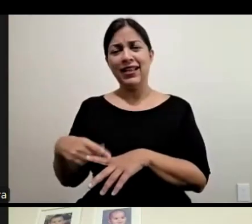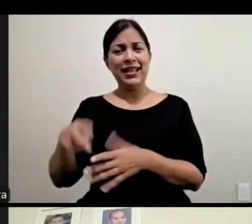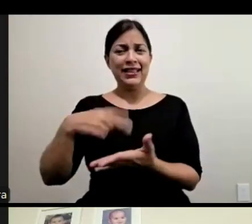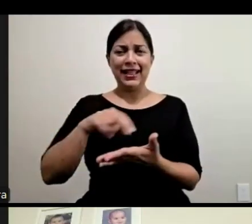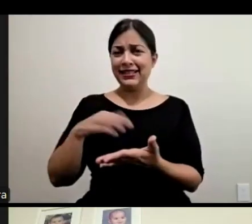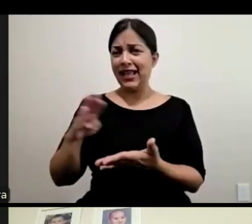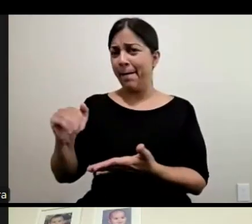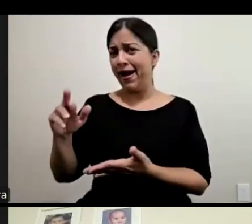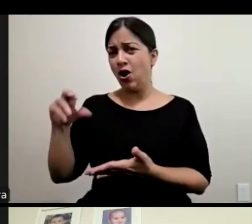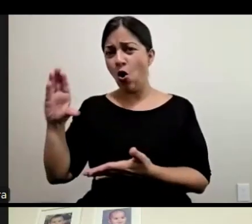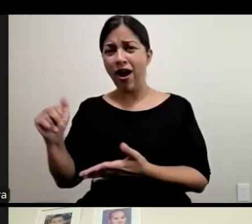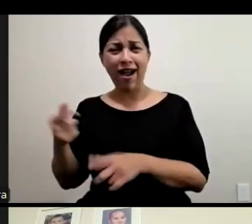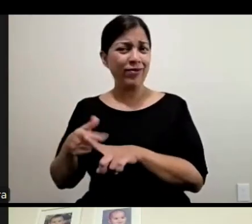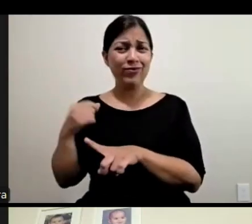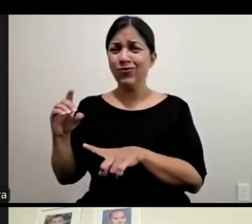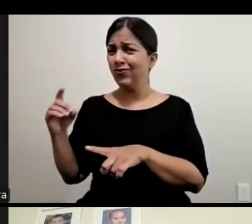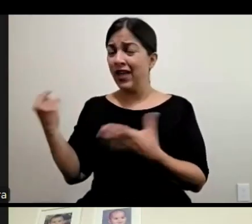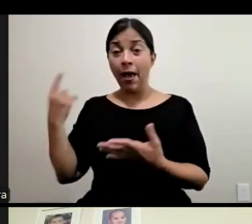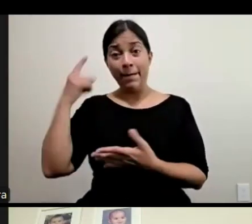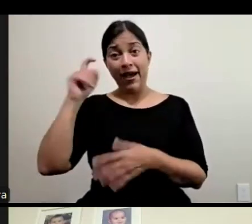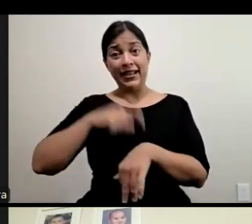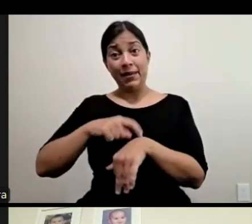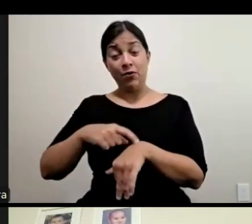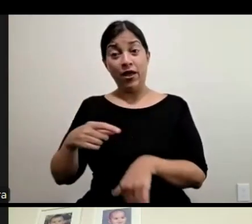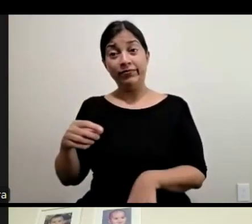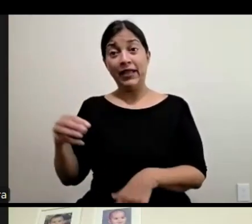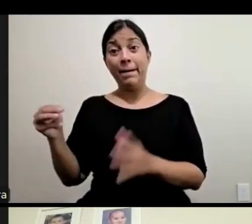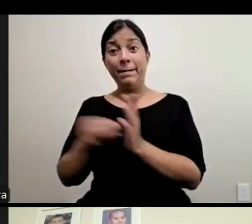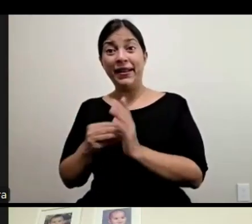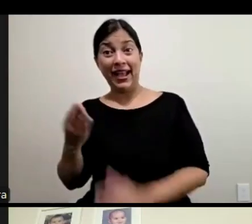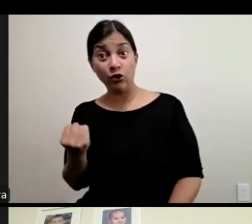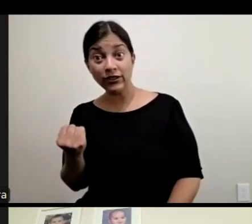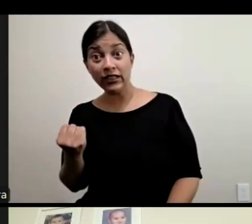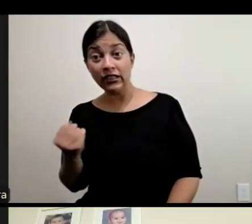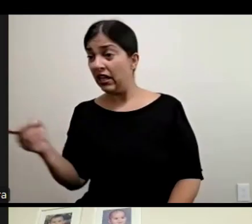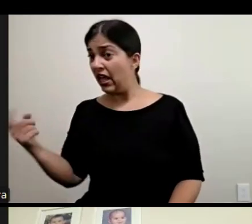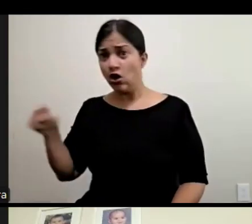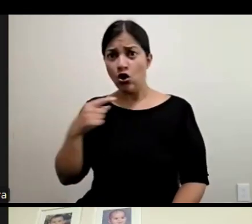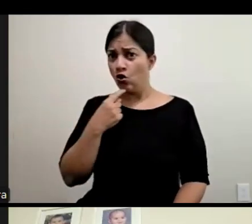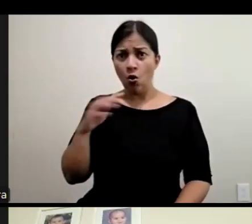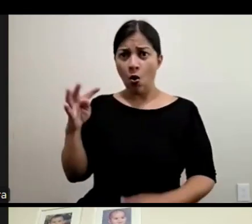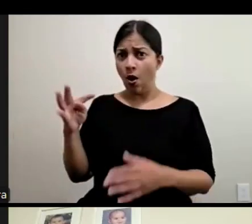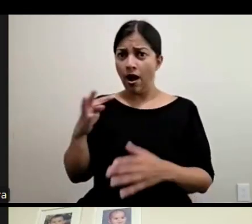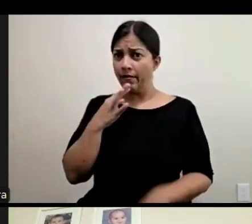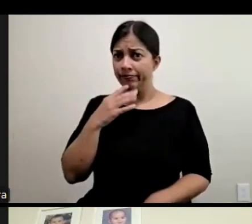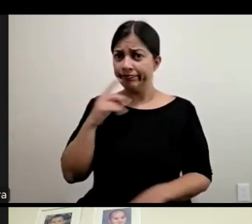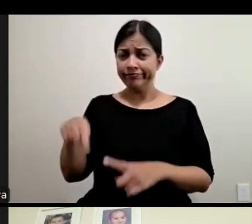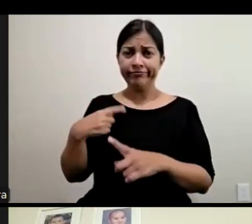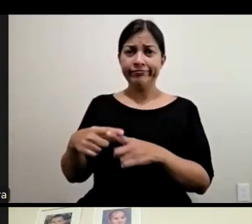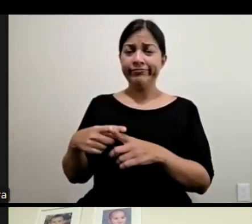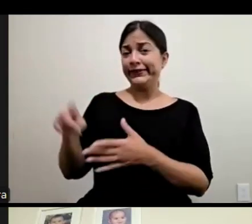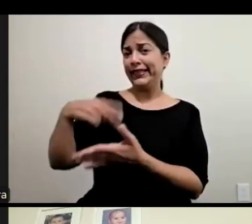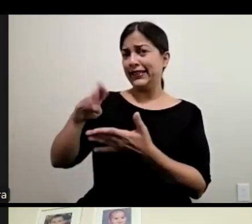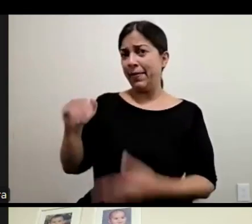Porque en la época de Luis XIV, ellos no decían, hoy vamos a bailar danza barroca. No, ellos le decían la